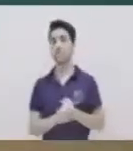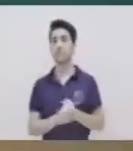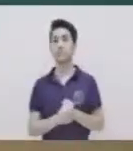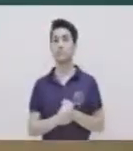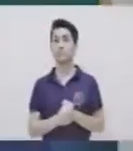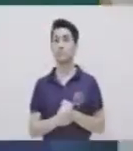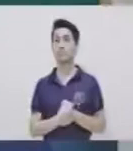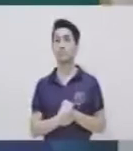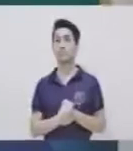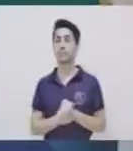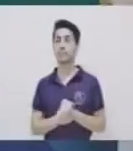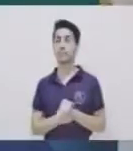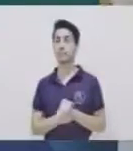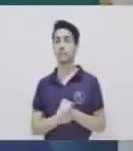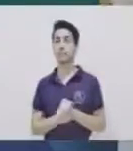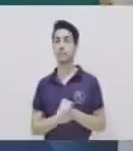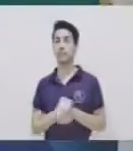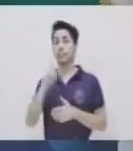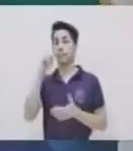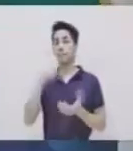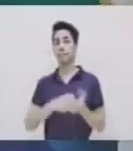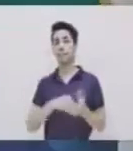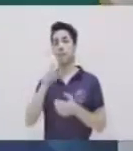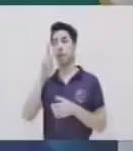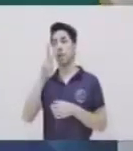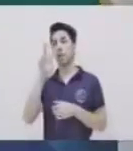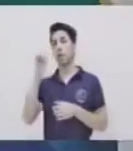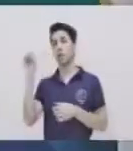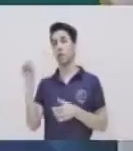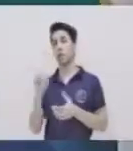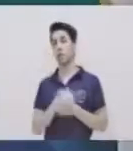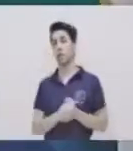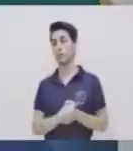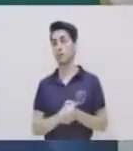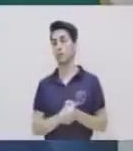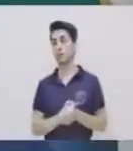veamos, 80 por 15 me da 1200